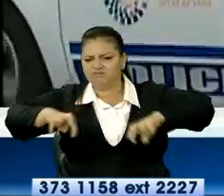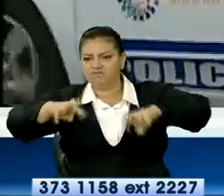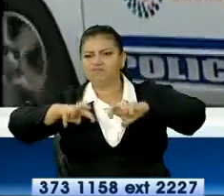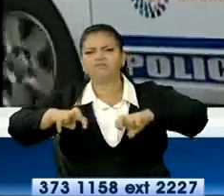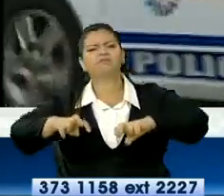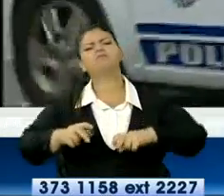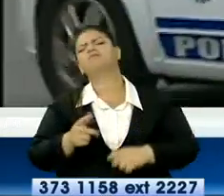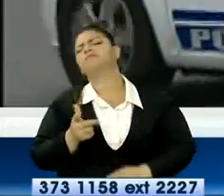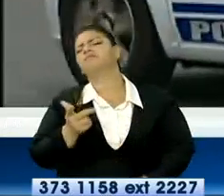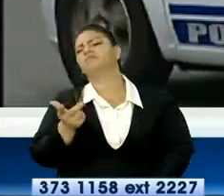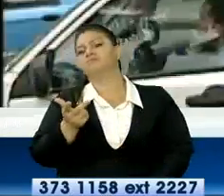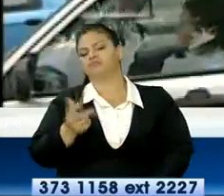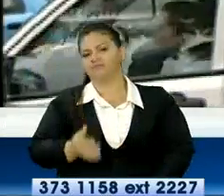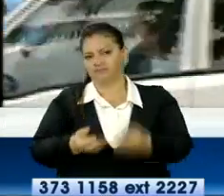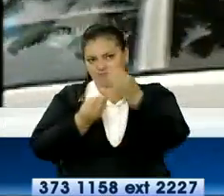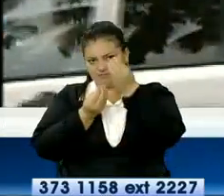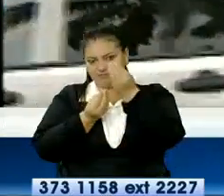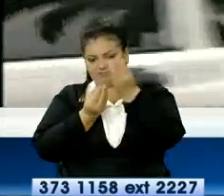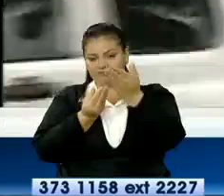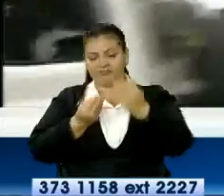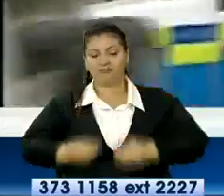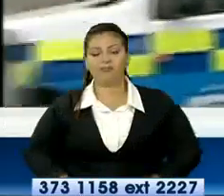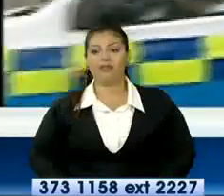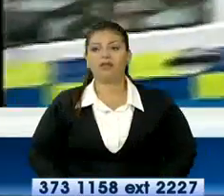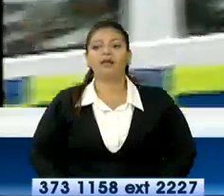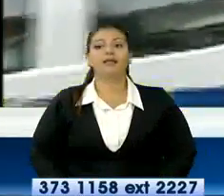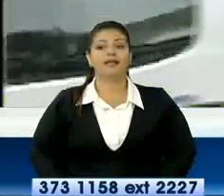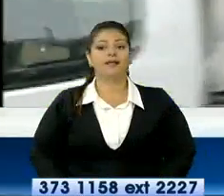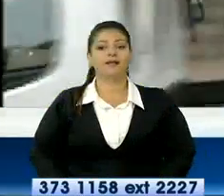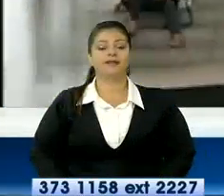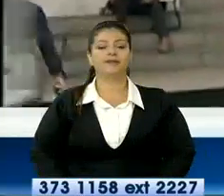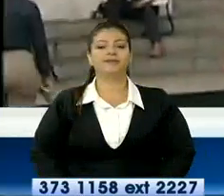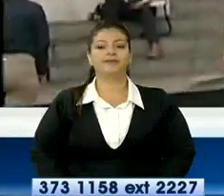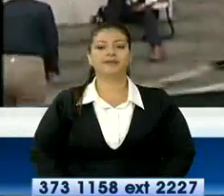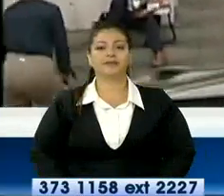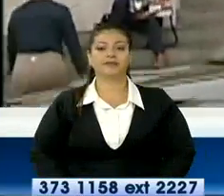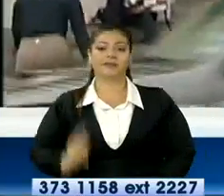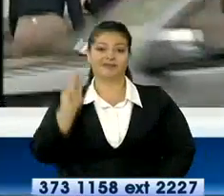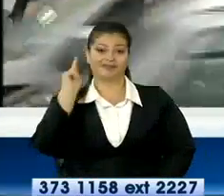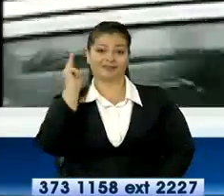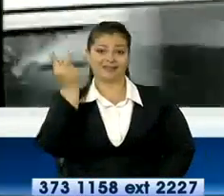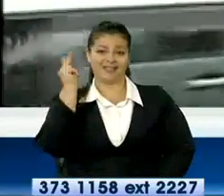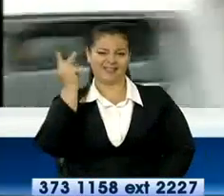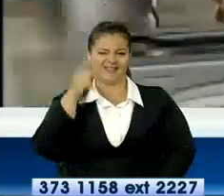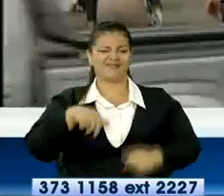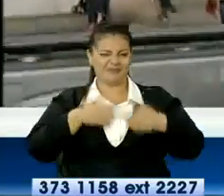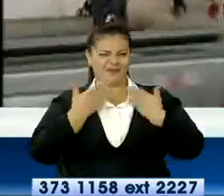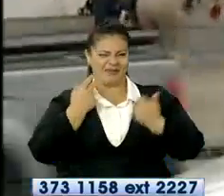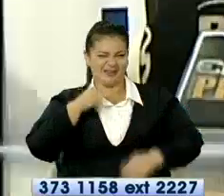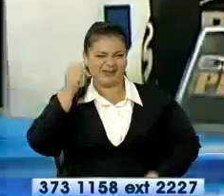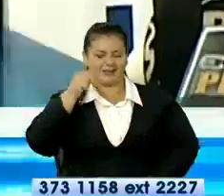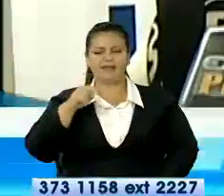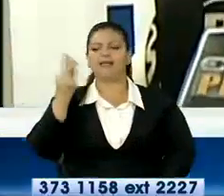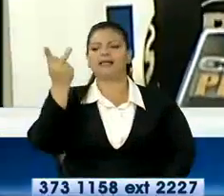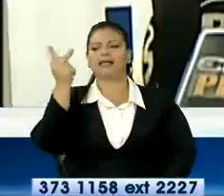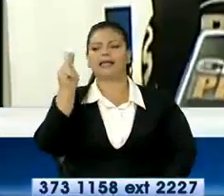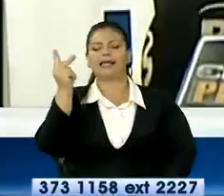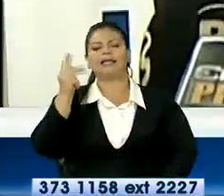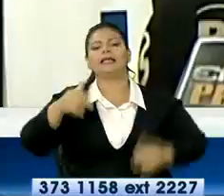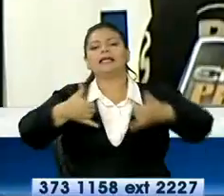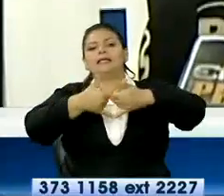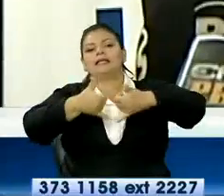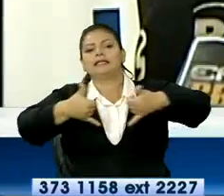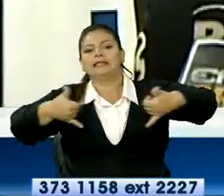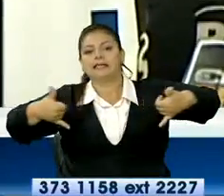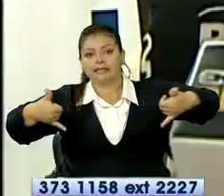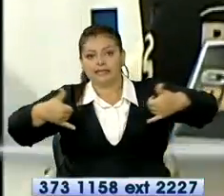episodio se produjo en un centro comercial ubicado en la ciudadela Kennedy, en el norte de Guayaquil. Al momento del traslado,